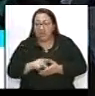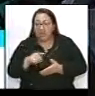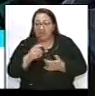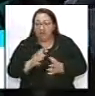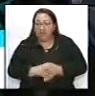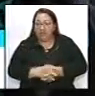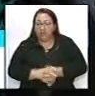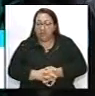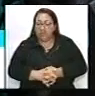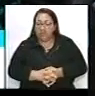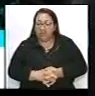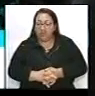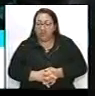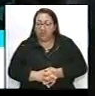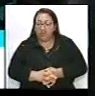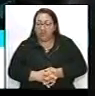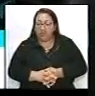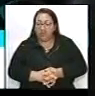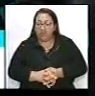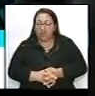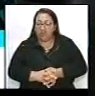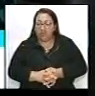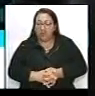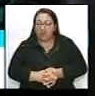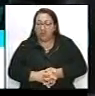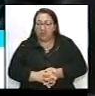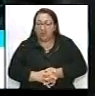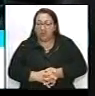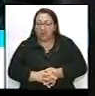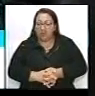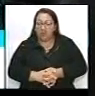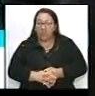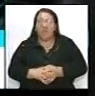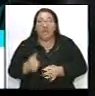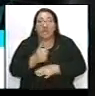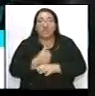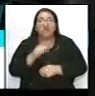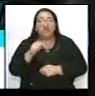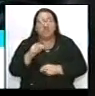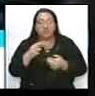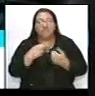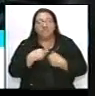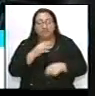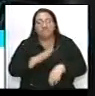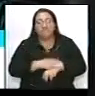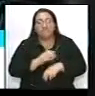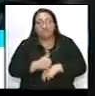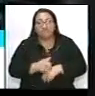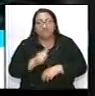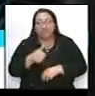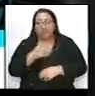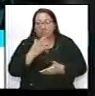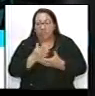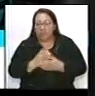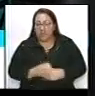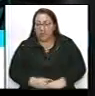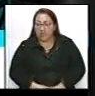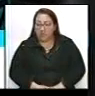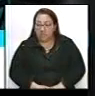informe, reconoció ser el responsable. El referido asesor ha reconocido su negligencia laboral y responsabilidad por los hechos